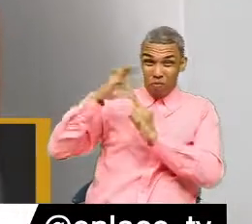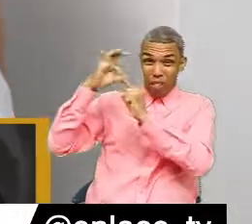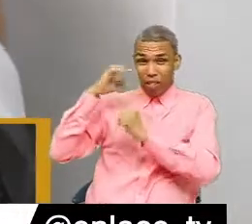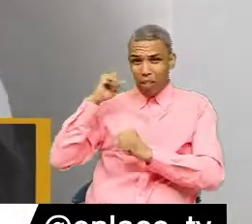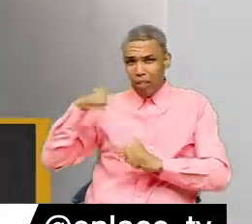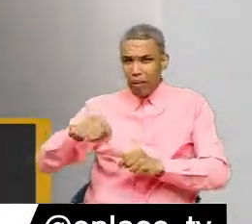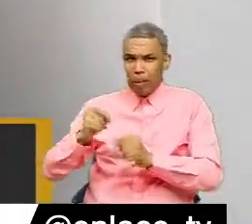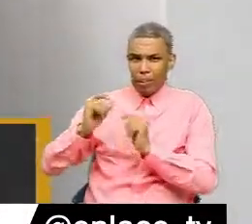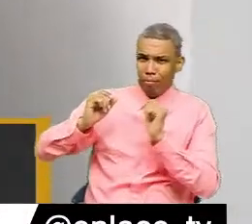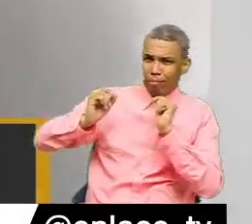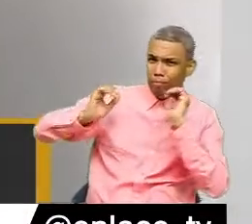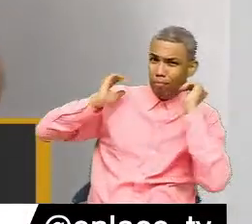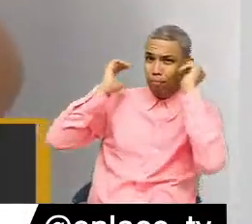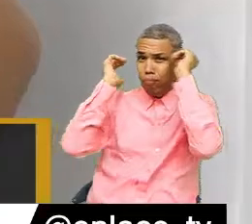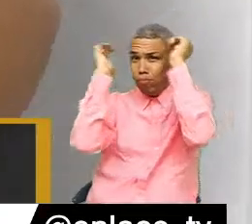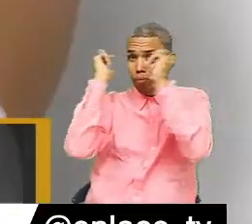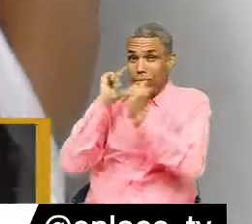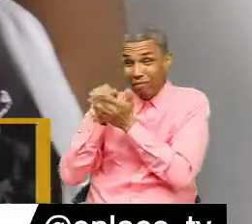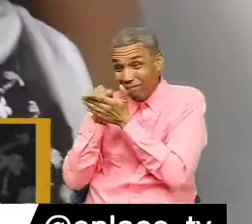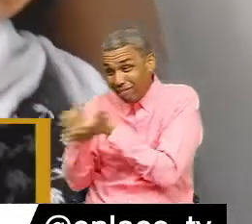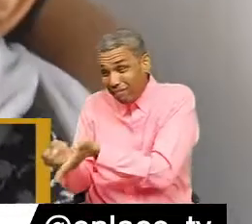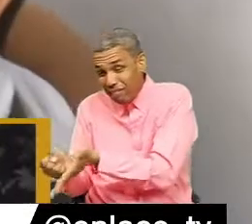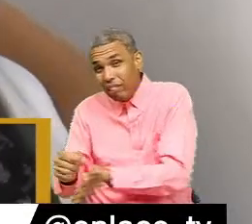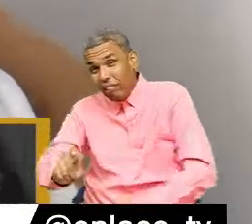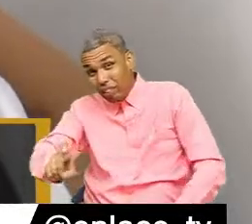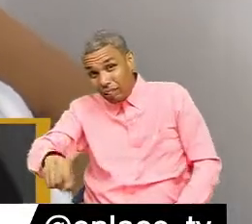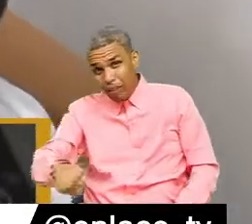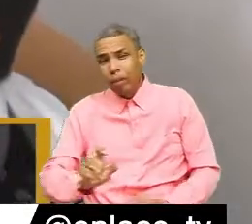el... perdón,